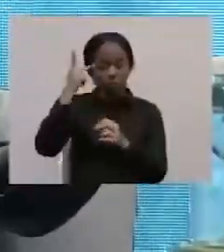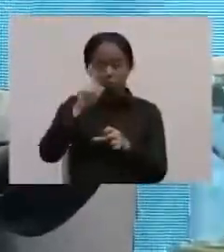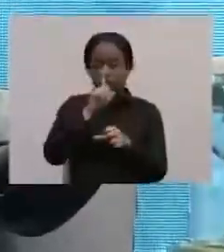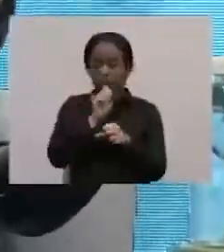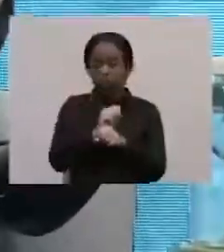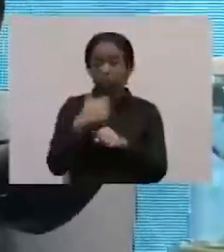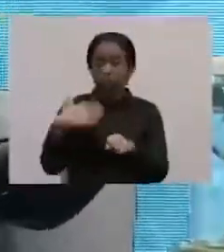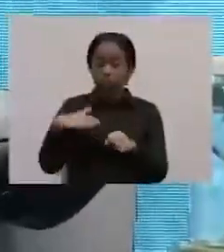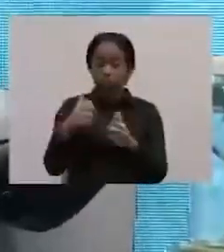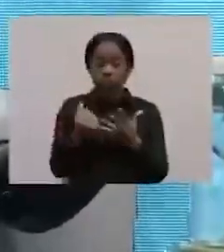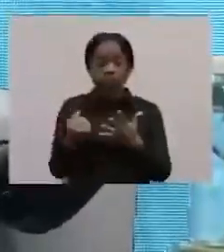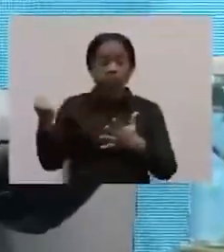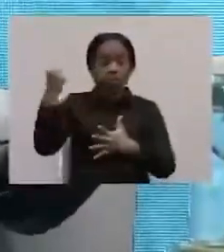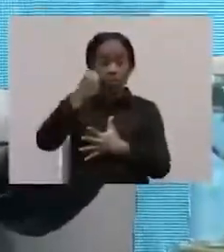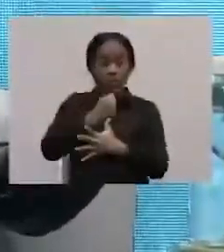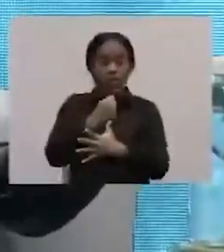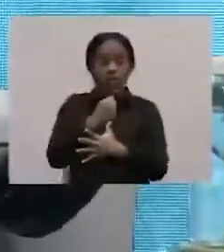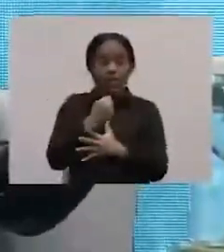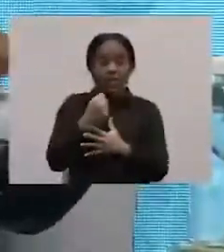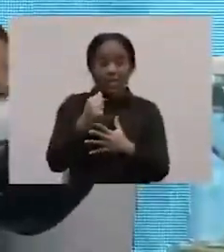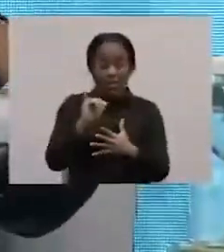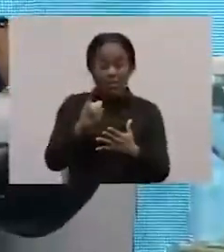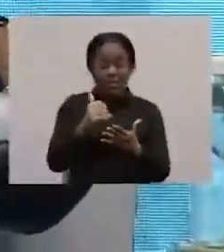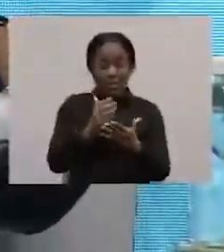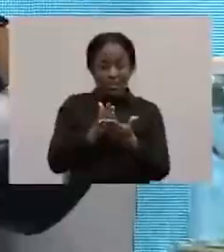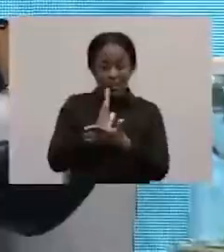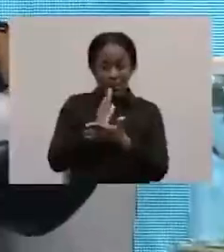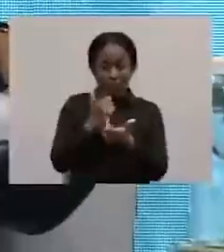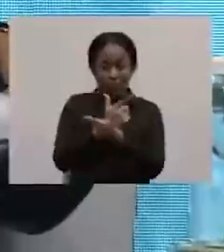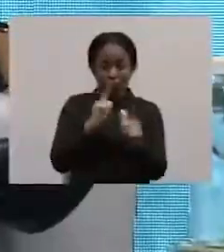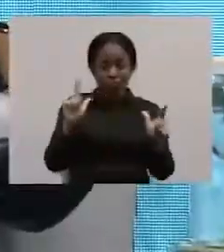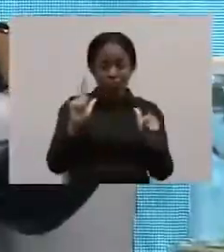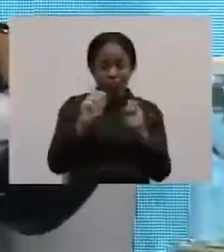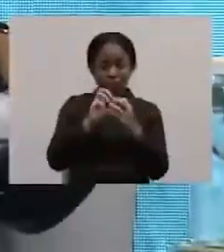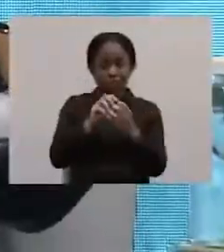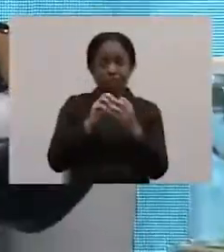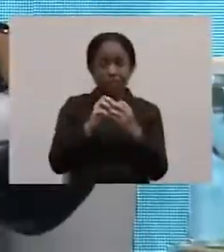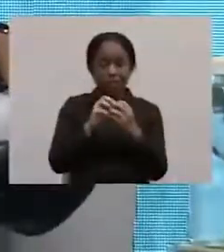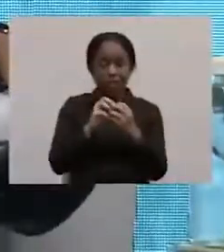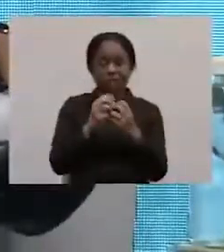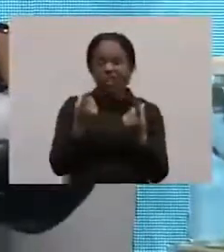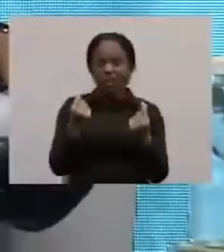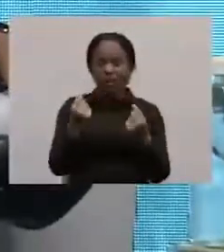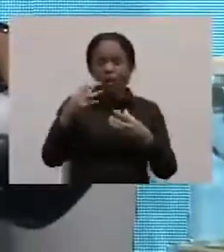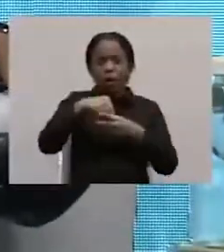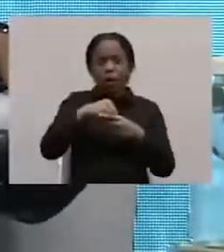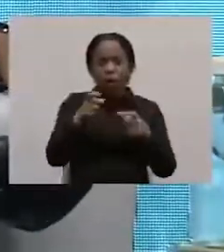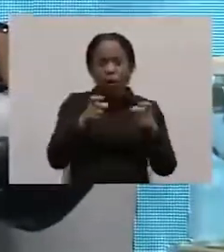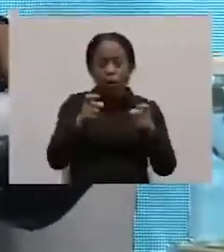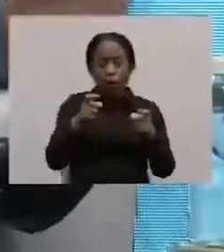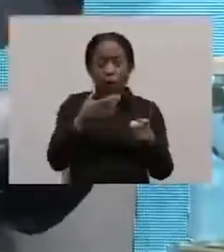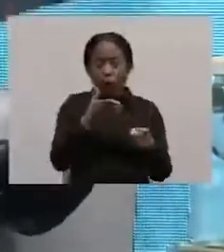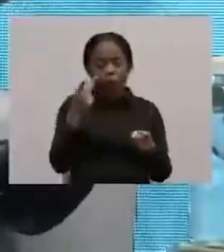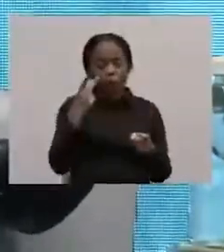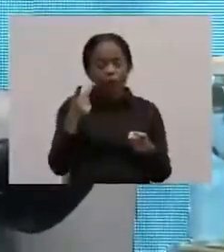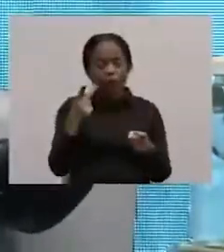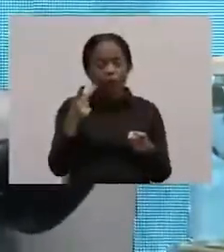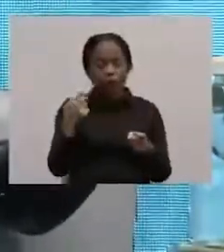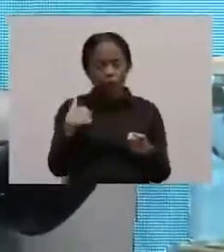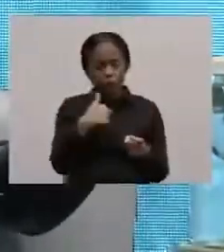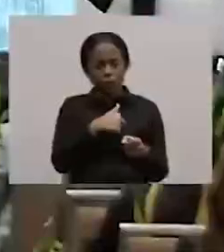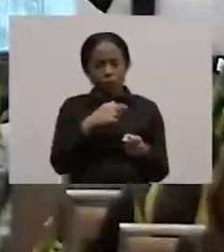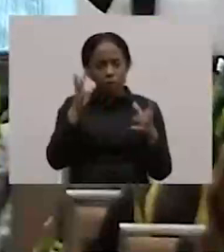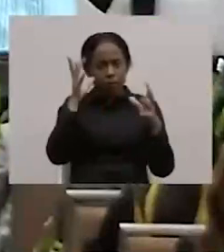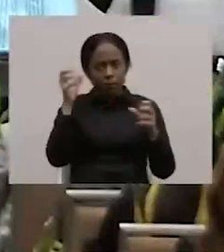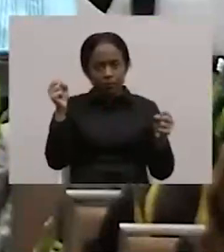actividad cotidiana, tienen también una fascinación por poner controles. Y ustedes ven que nosotros, nuestro